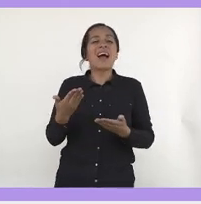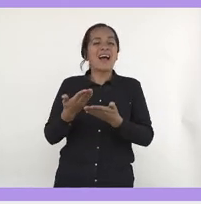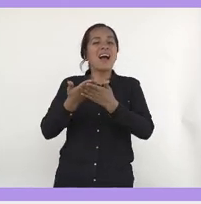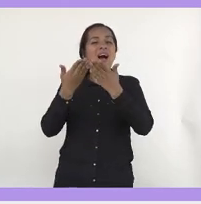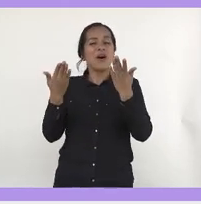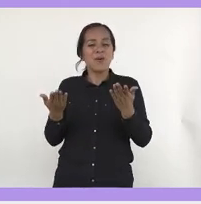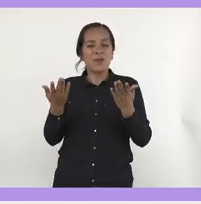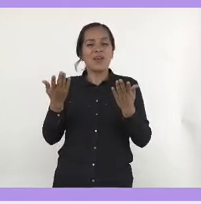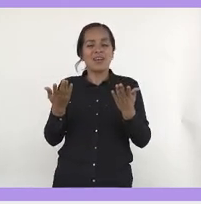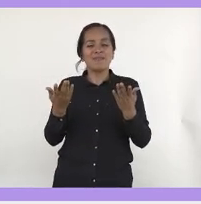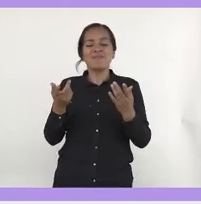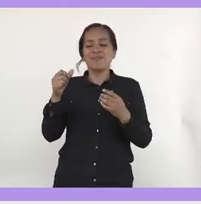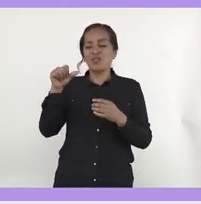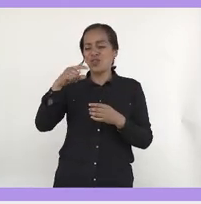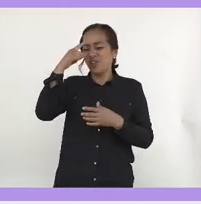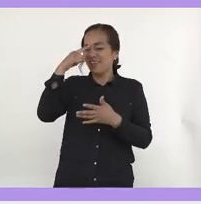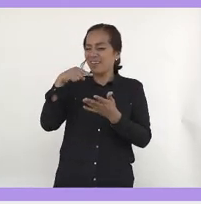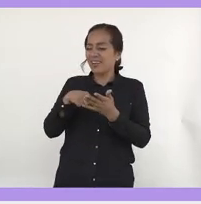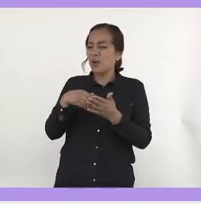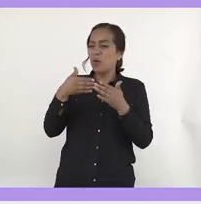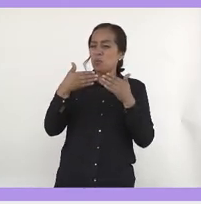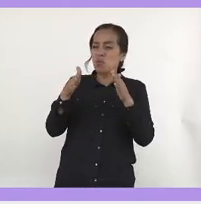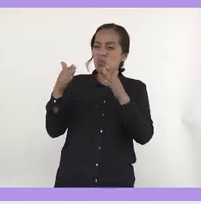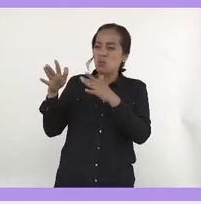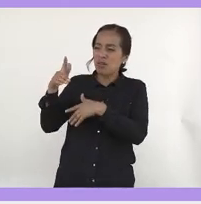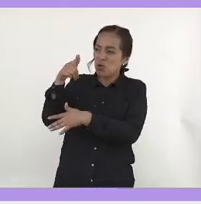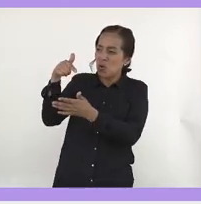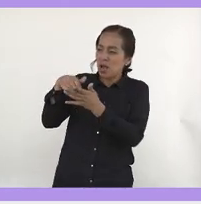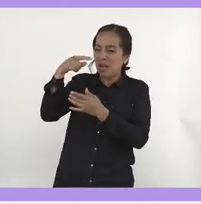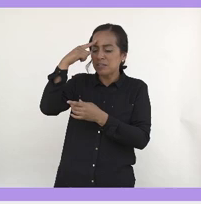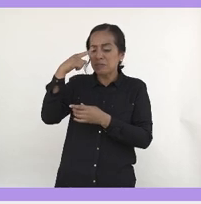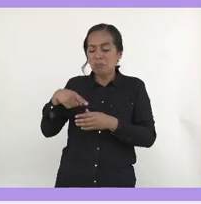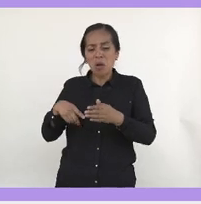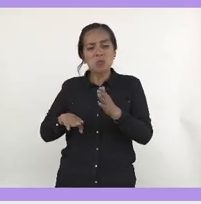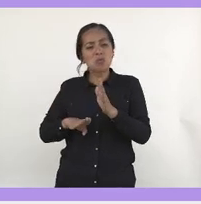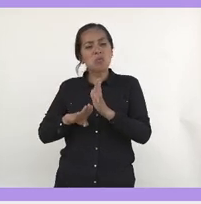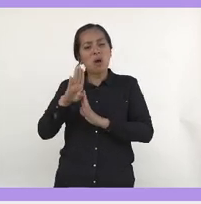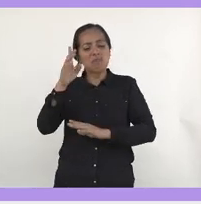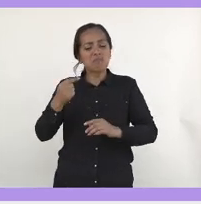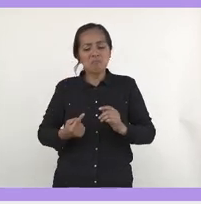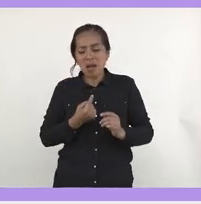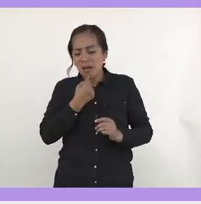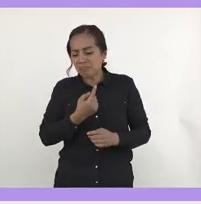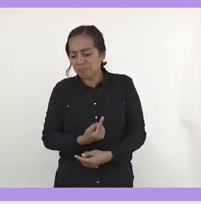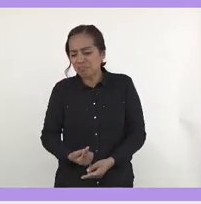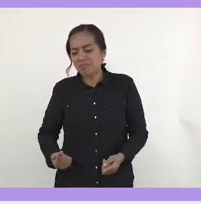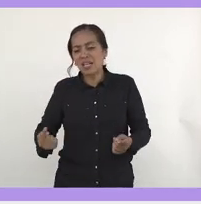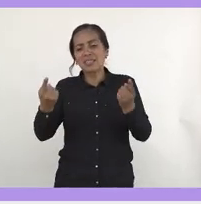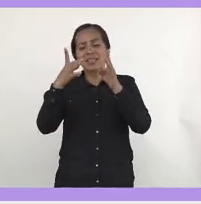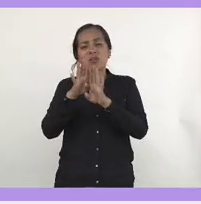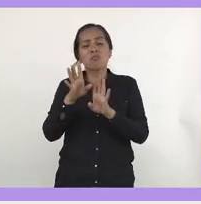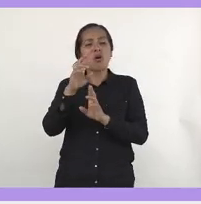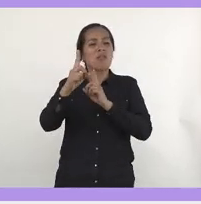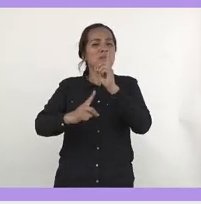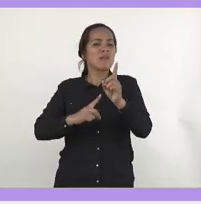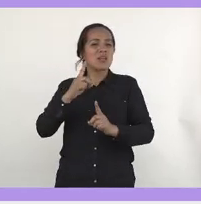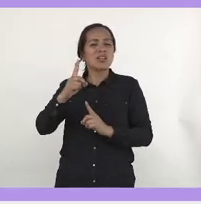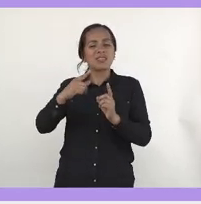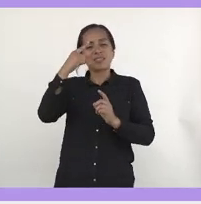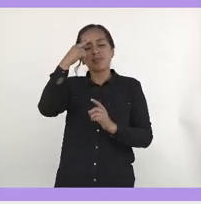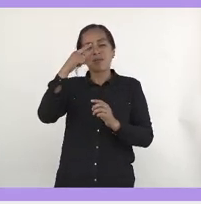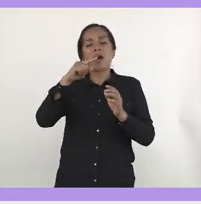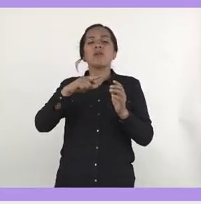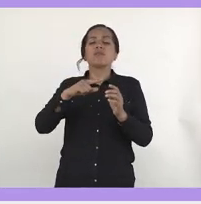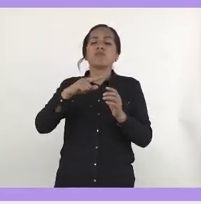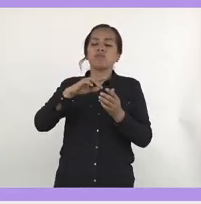conversación permite encontrar que son espacios sanos para desarrollar personas y también por supuesto deportistas que pueden convertirse futbolistas